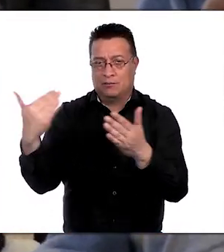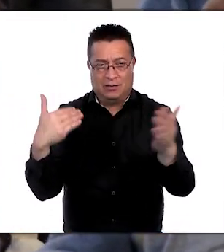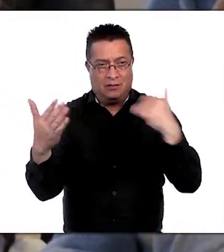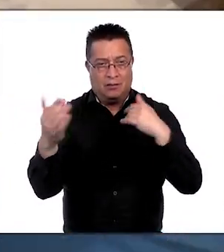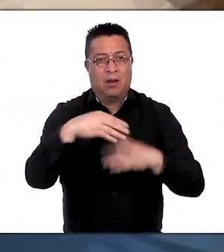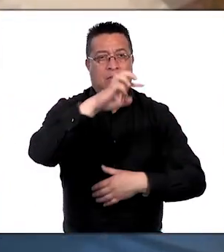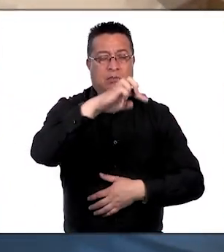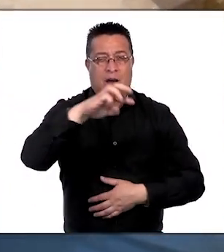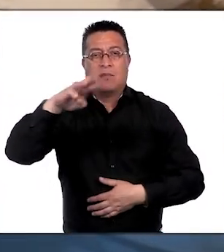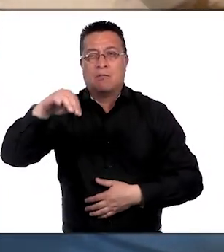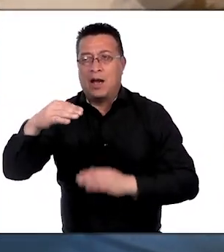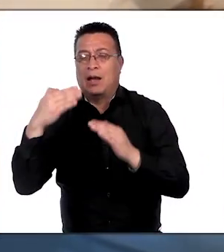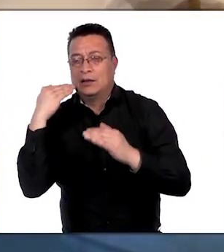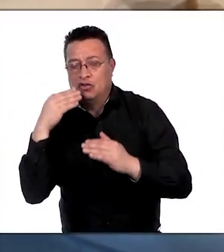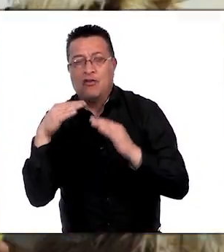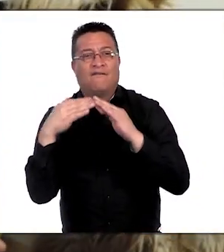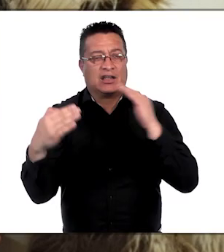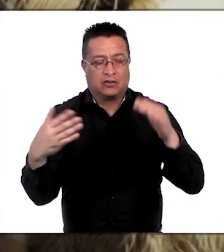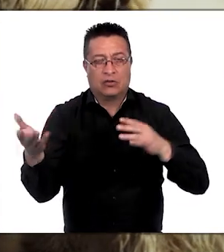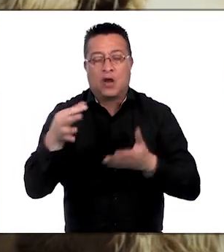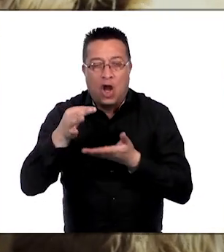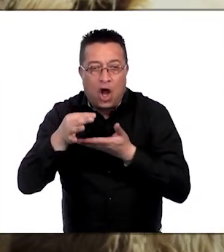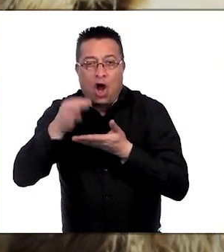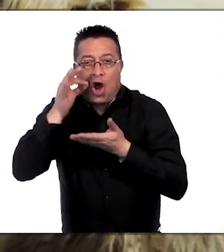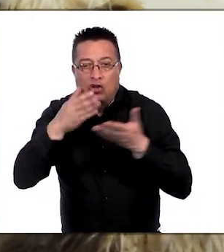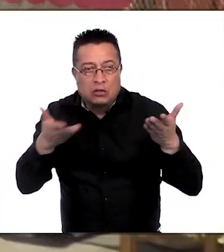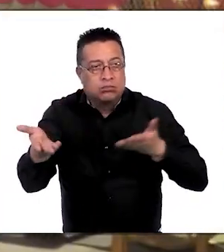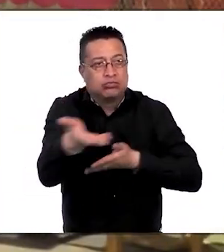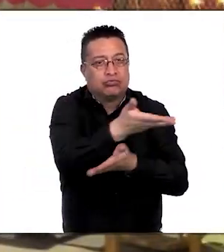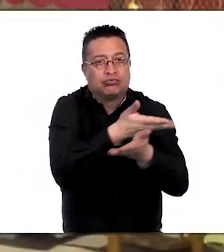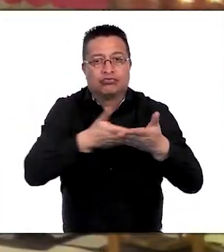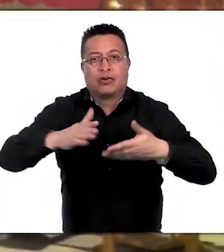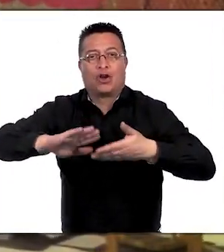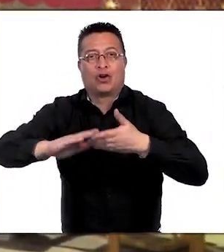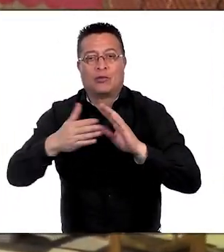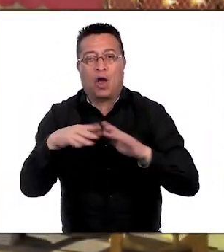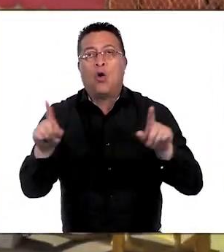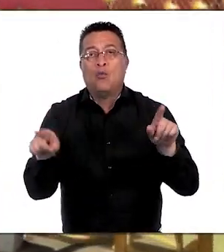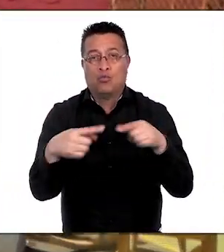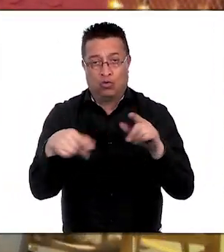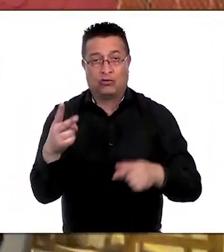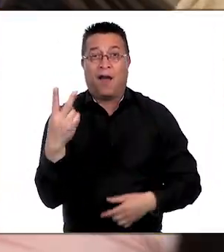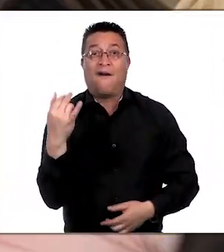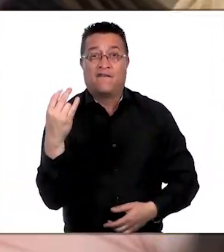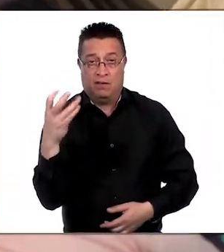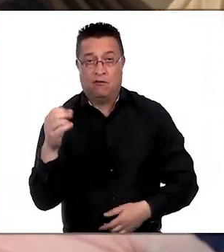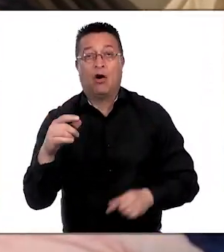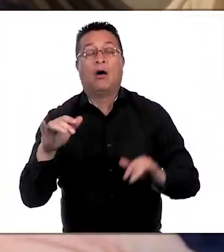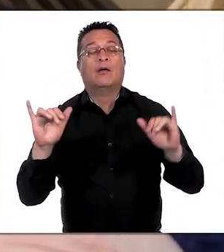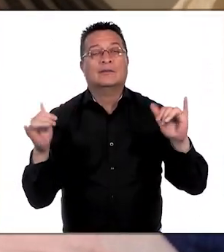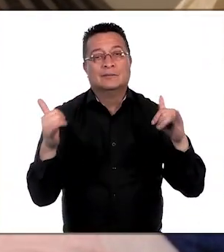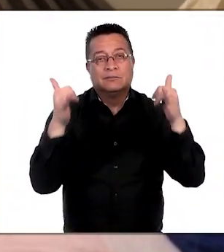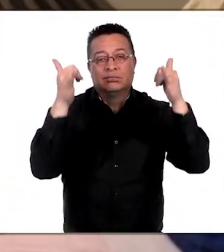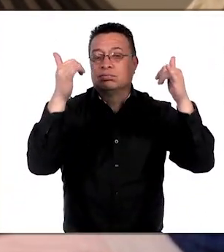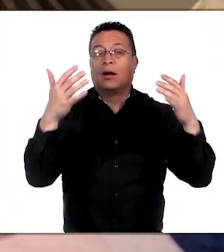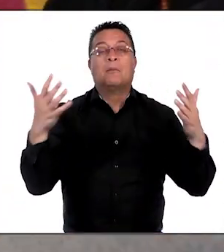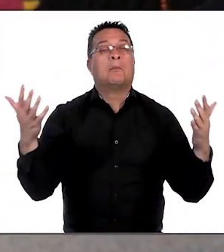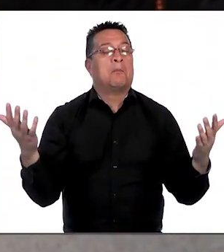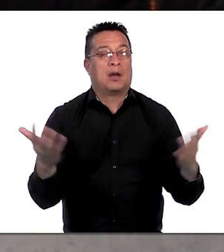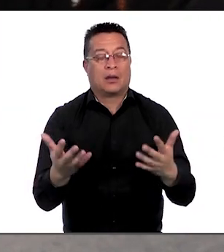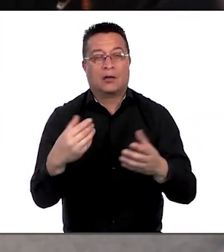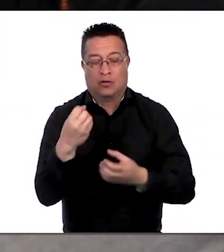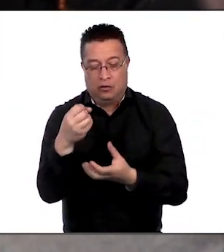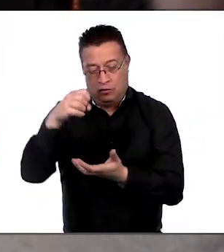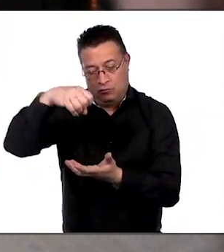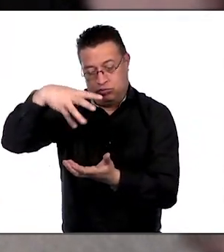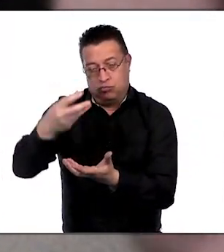nuestros apoderados, niños y vecinos a compartir en una once comunitaria. Tenemos música en vivo, celebramos a través de